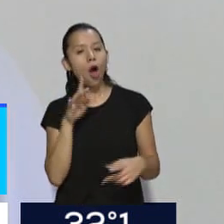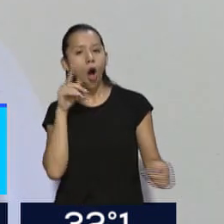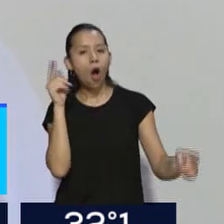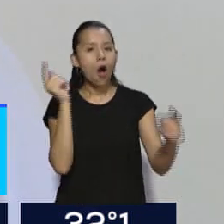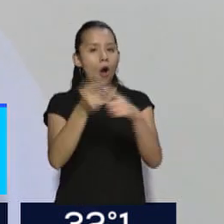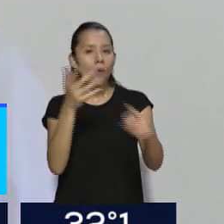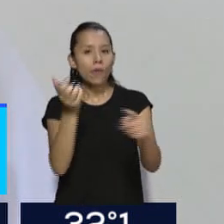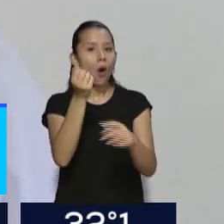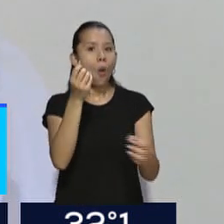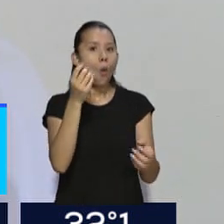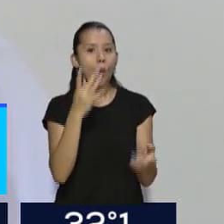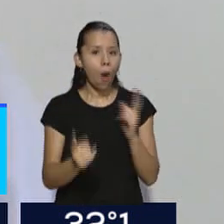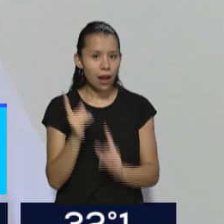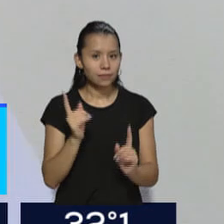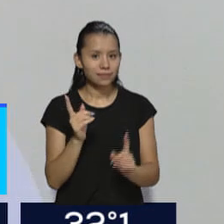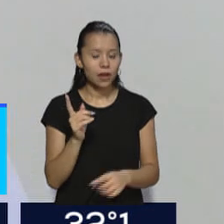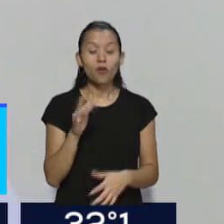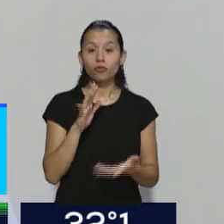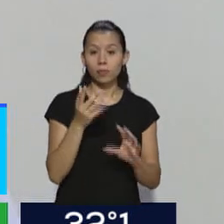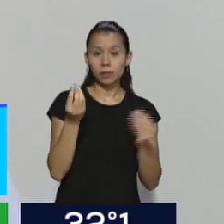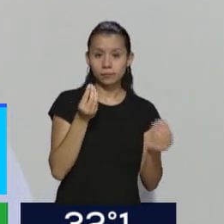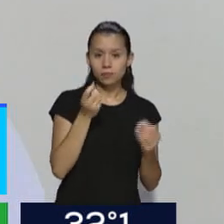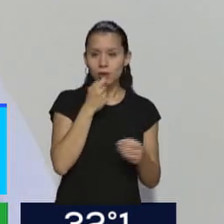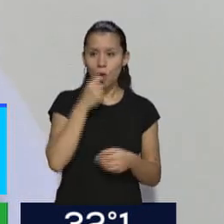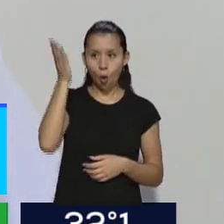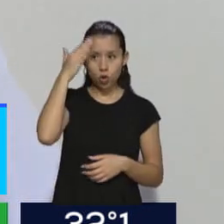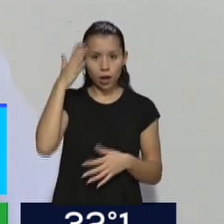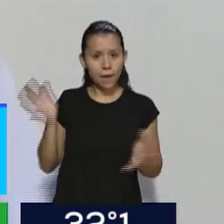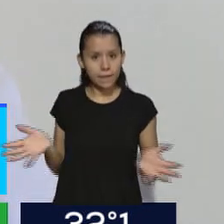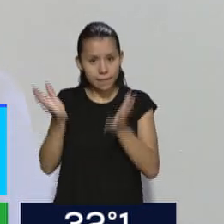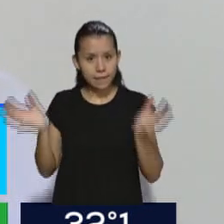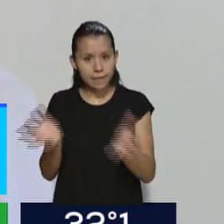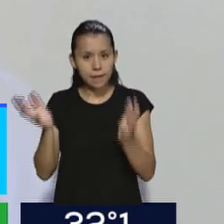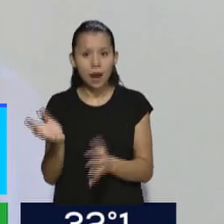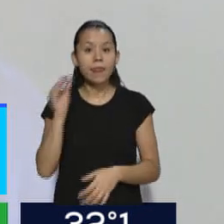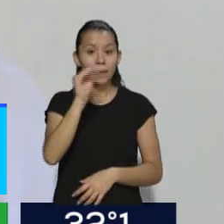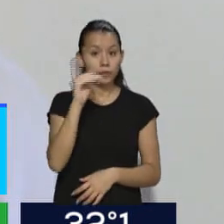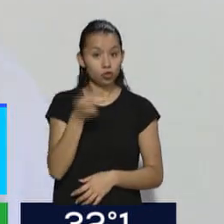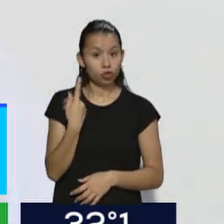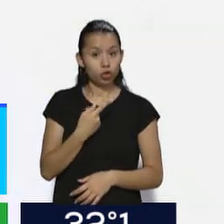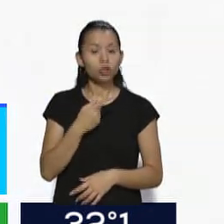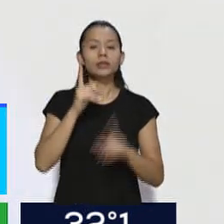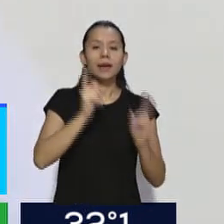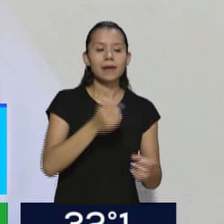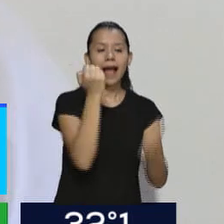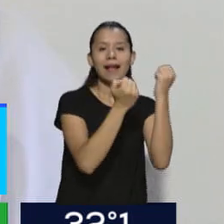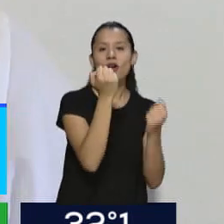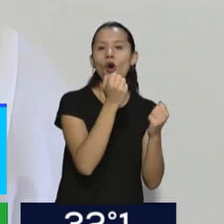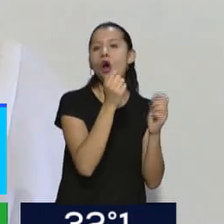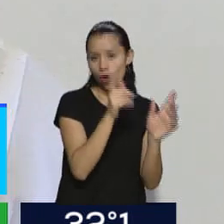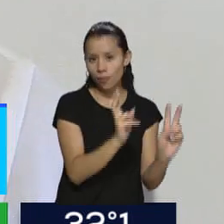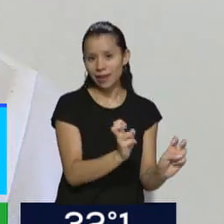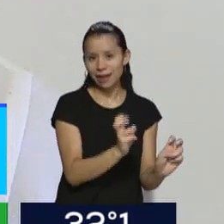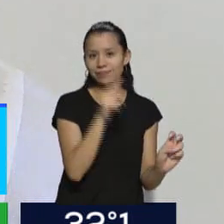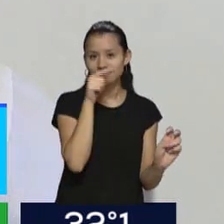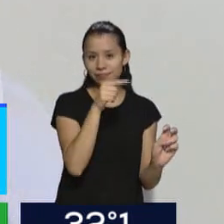tiene que ver con potenciar no solo la actividad cultural del departamento, sino también la actividad económica, representando todas las